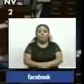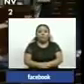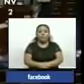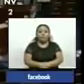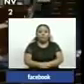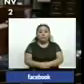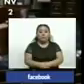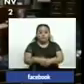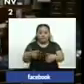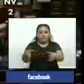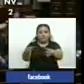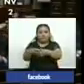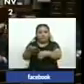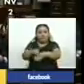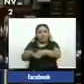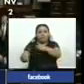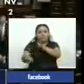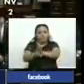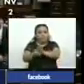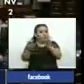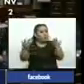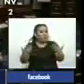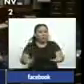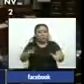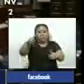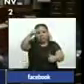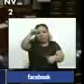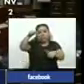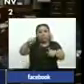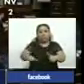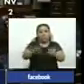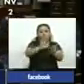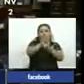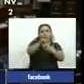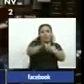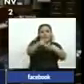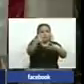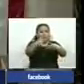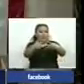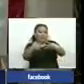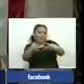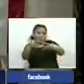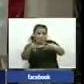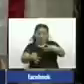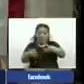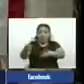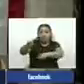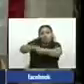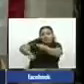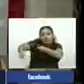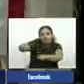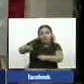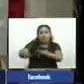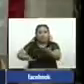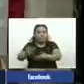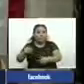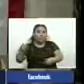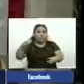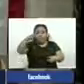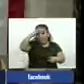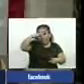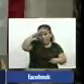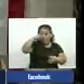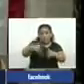La Cámara de Representantes finalmente aprobó el proyecto de ley sobre el T-MEC, el acuerdo comercial entre Estados Unidos, México y